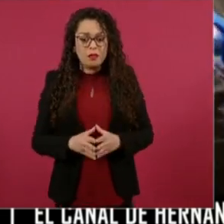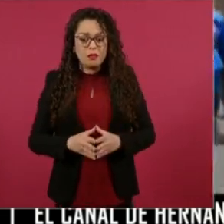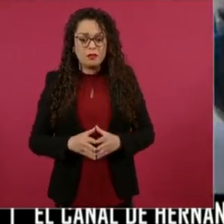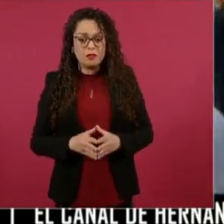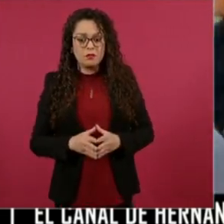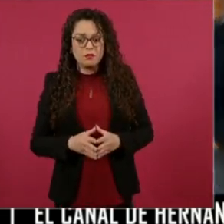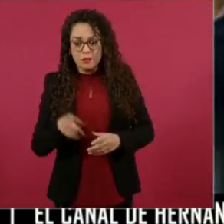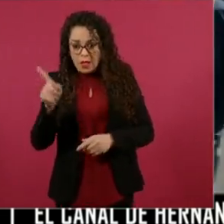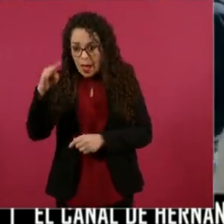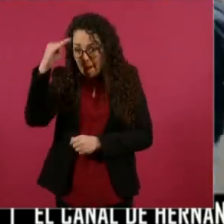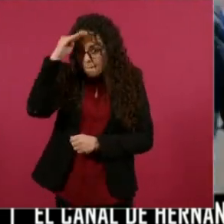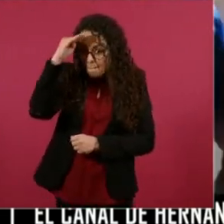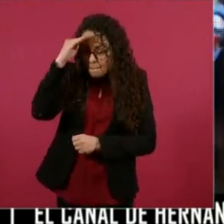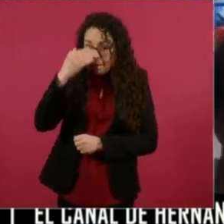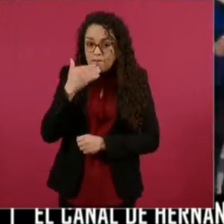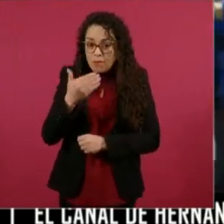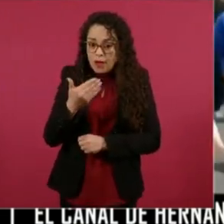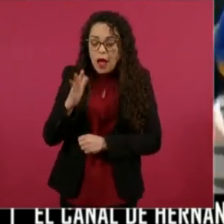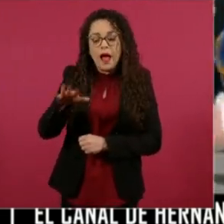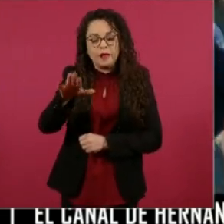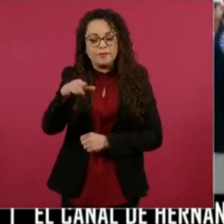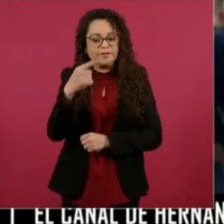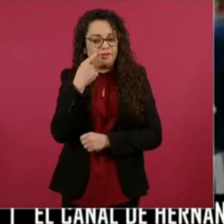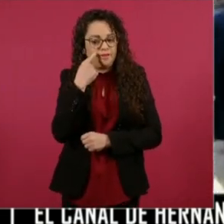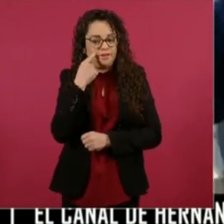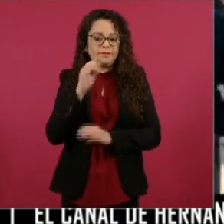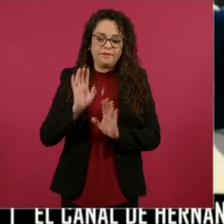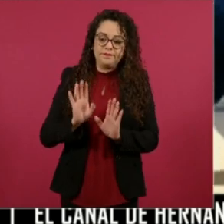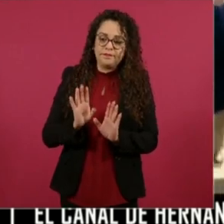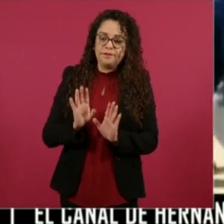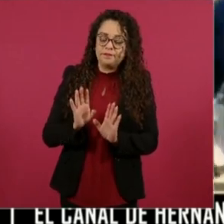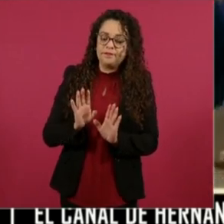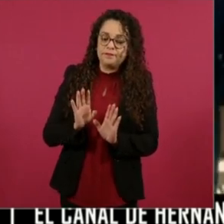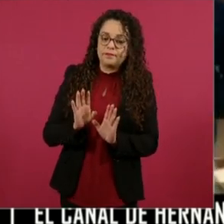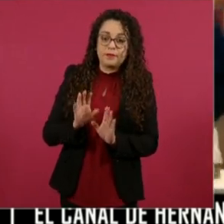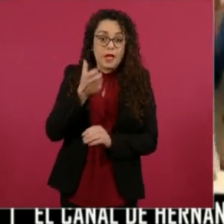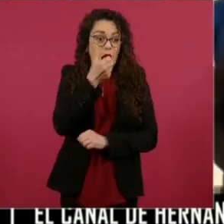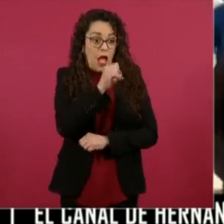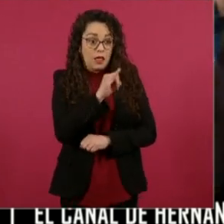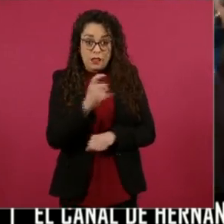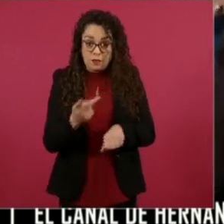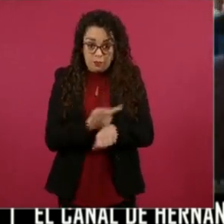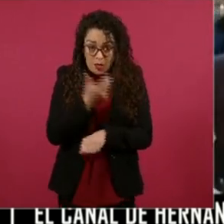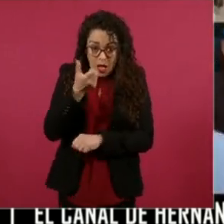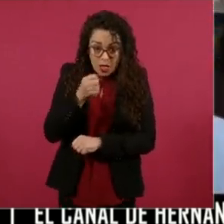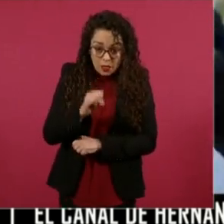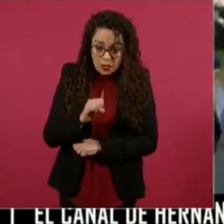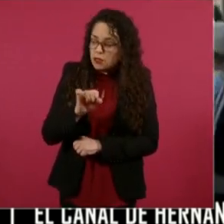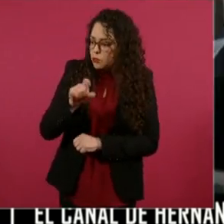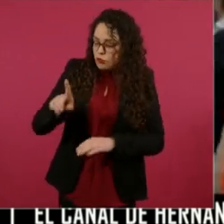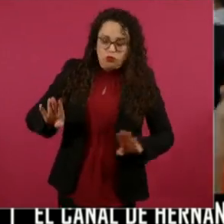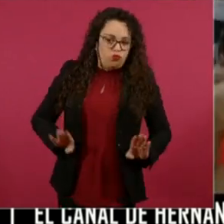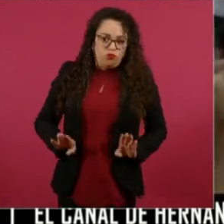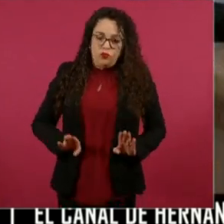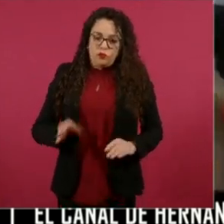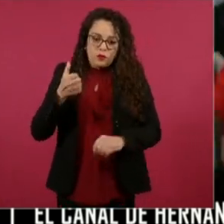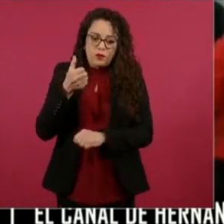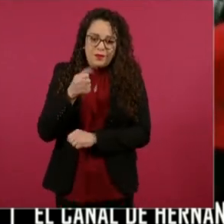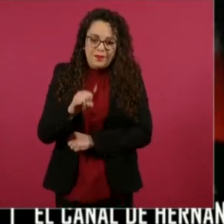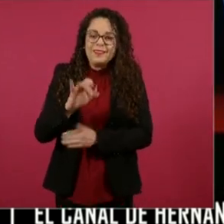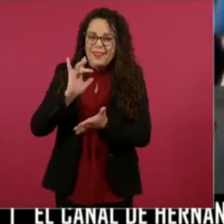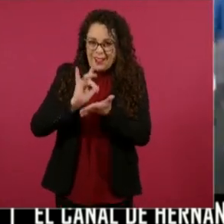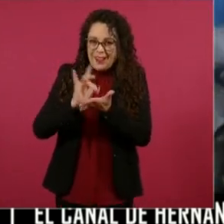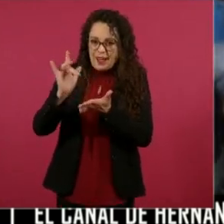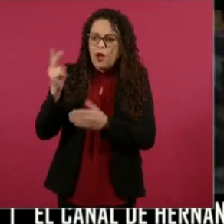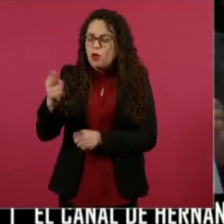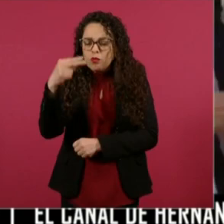ya lo pensó bien, pero la no. La realidad es que claro, así es. Es como así sucede, no, no es, ¿no? Así es. Ya, muchas gracias, ¿eh? ¿Cómo